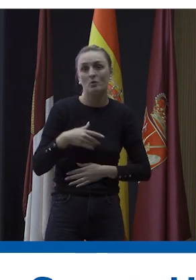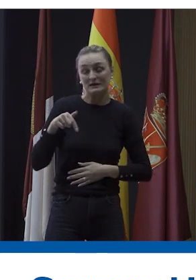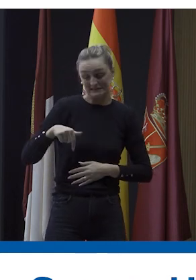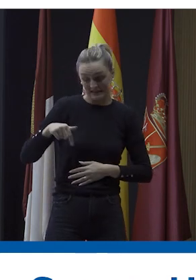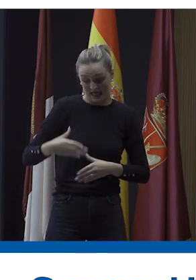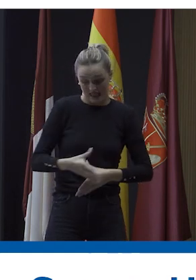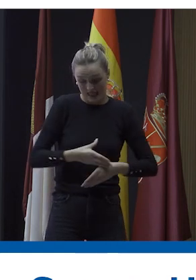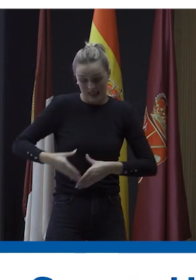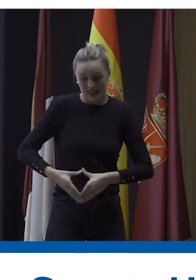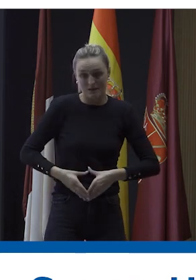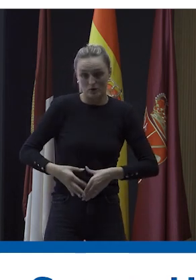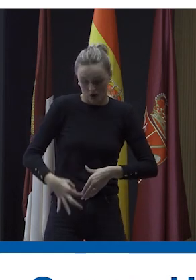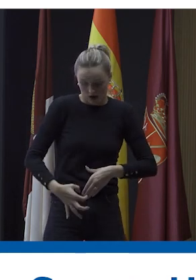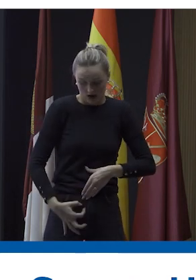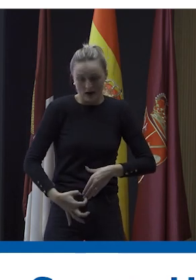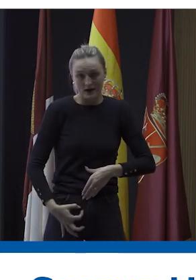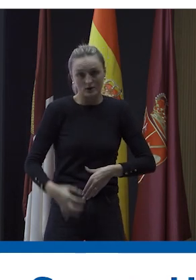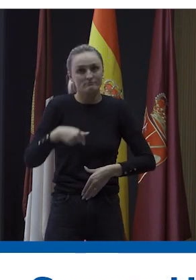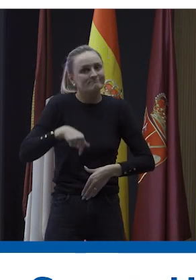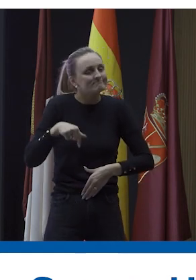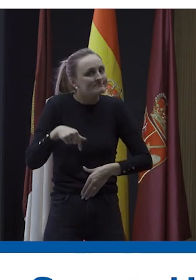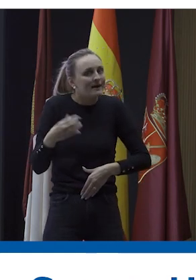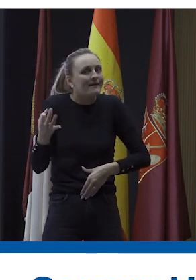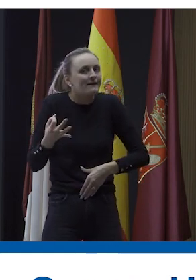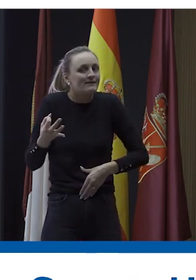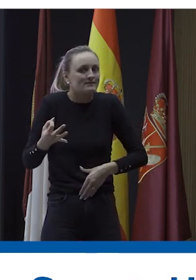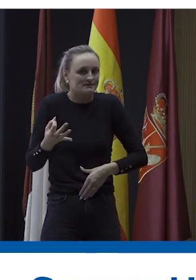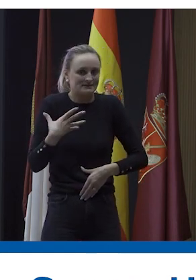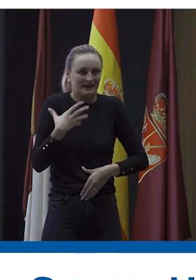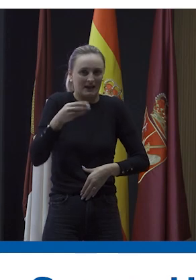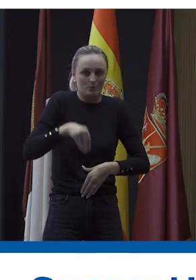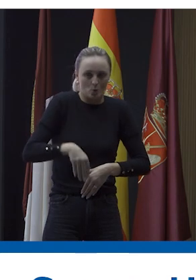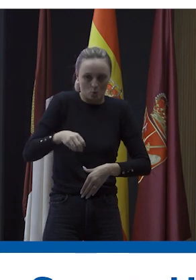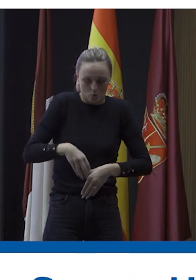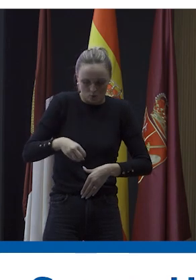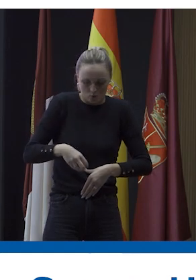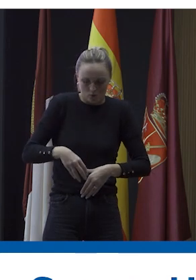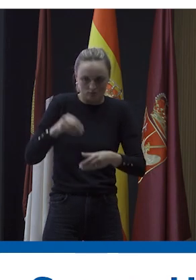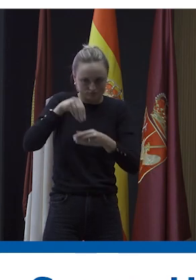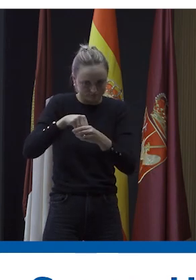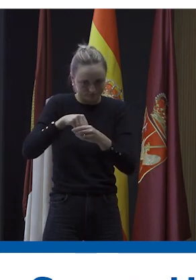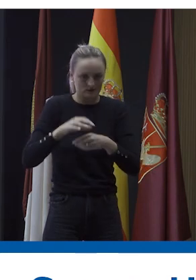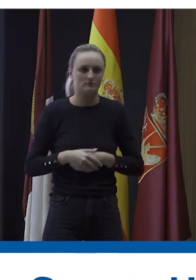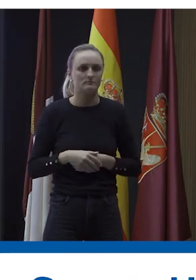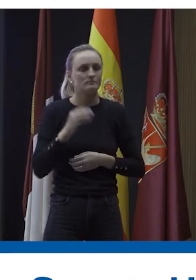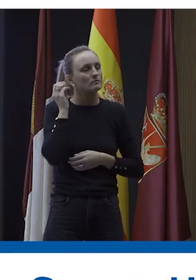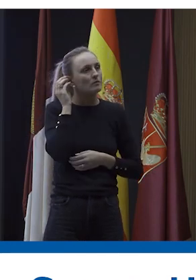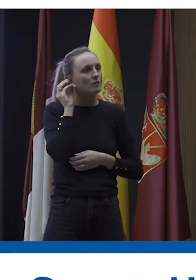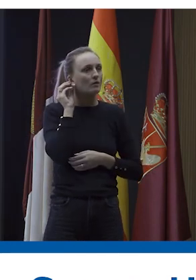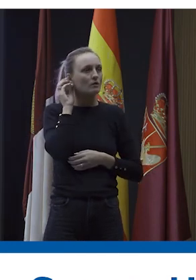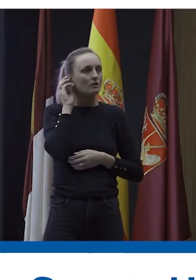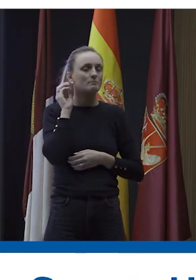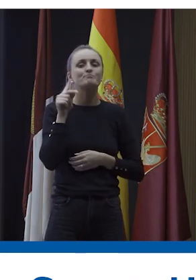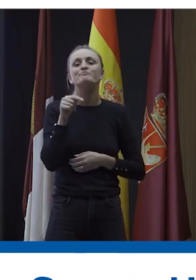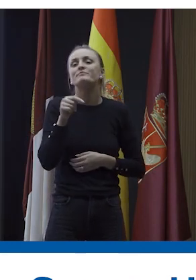la bolsa, que es el recto, ¿vale? Que se ha quedado, como digamos, acumulado en la vagina. ¿Vale? Esos son los